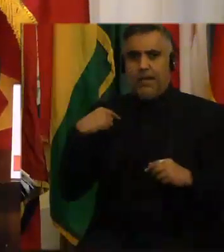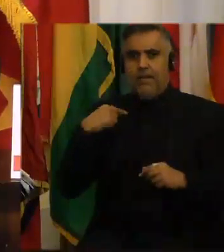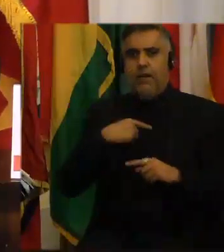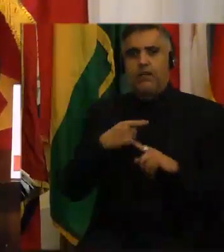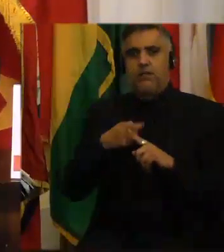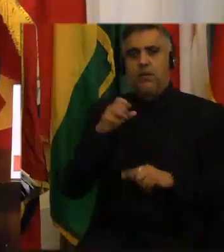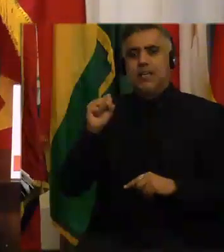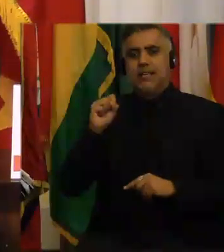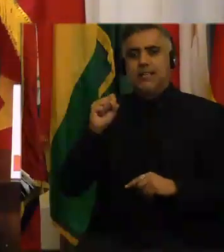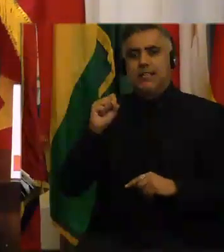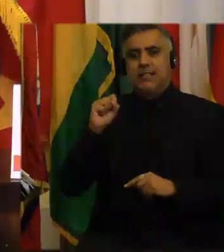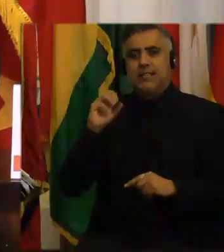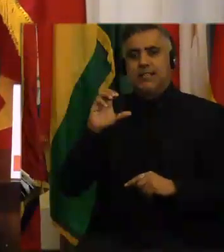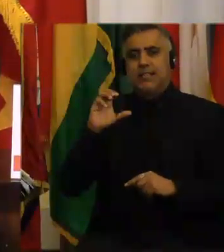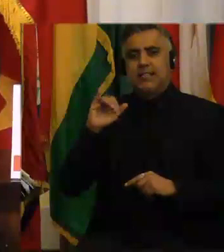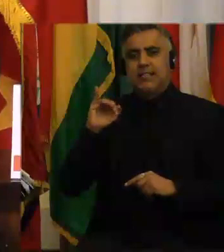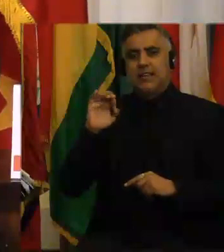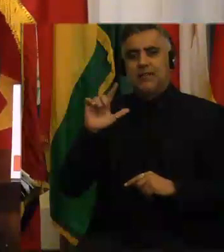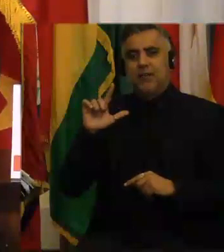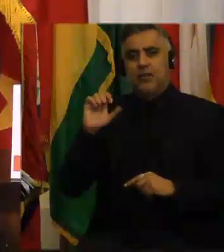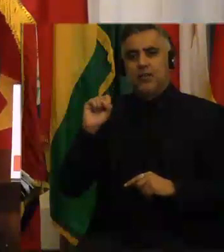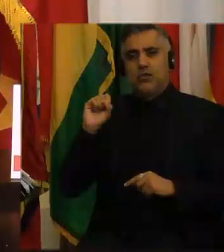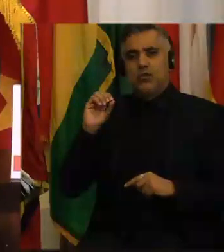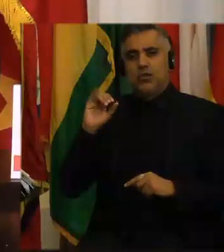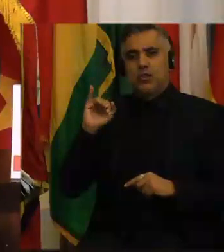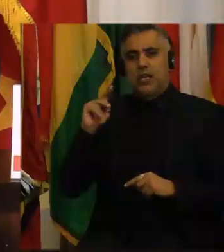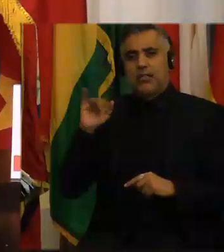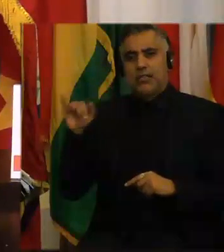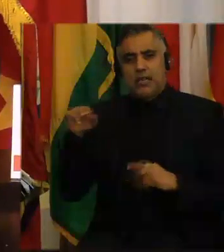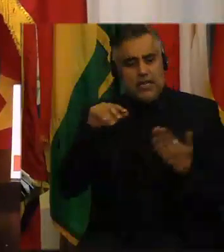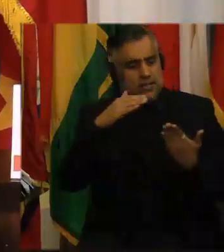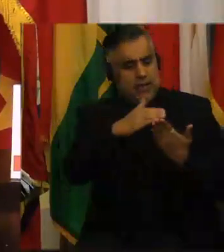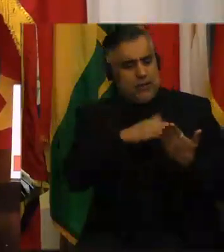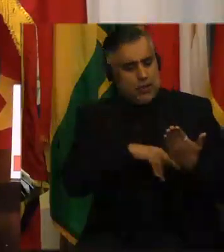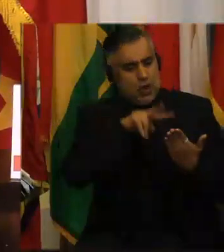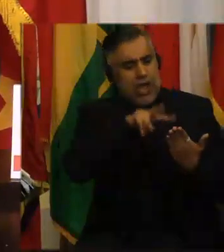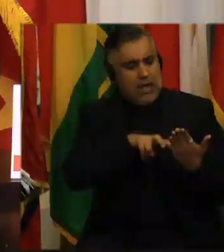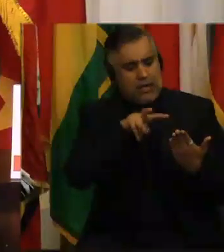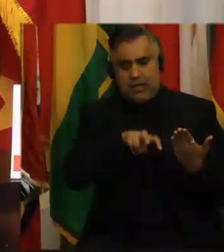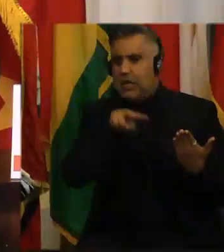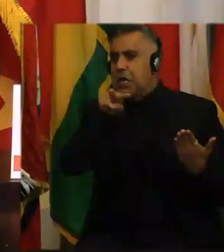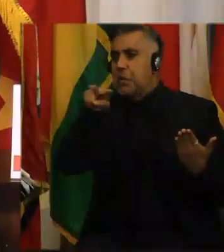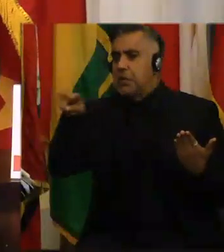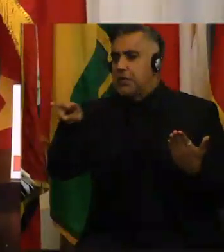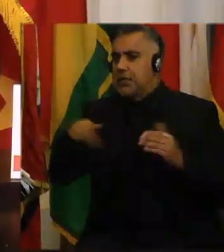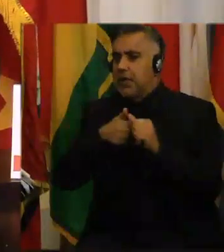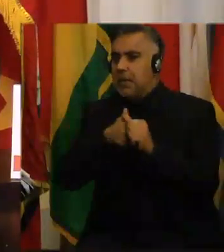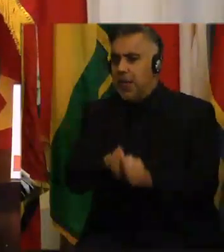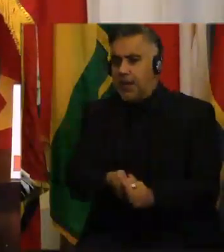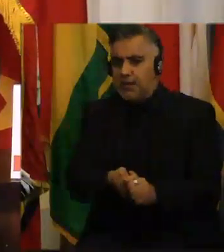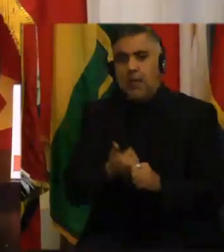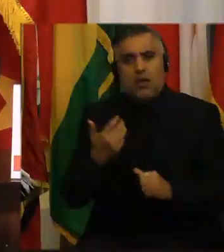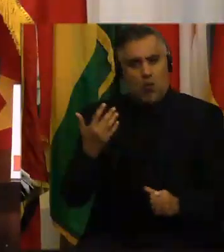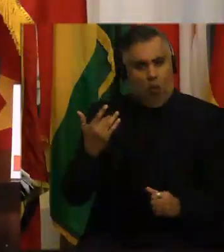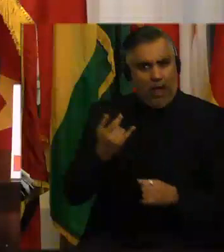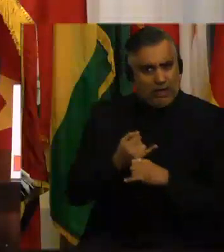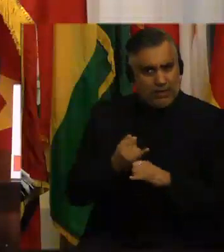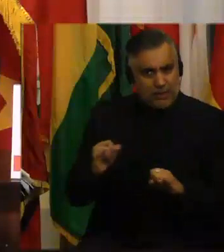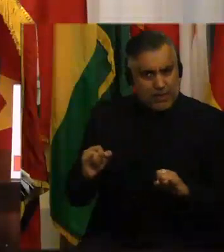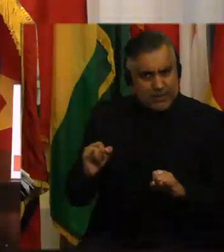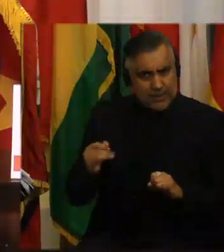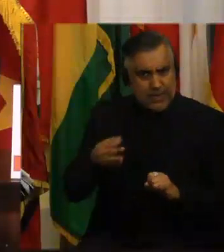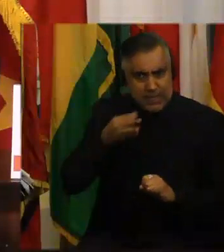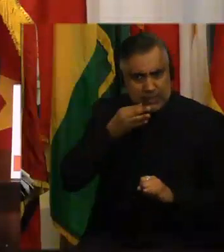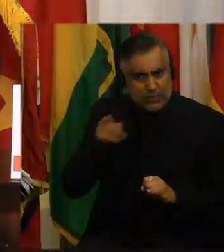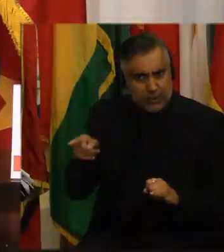que analizamos la convención y analizamos el cumplimiento de la misma. ¿Por qué expertas independientes? Porque los estados, si no,